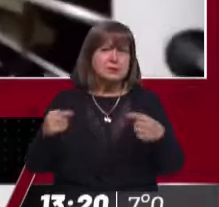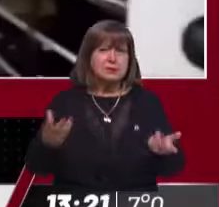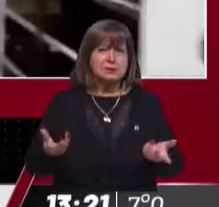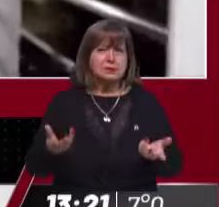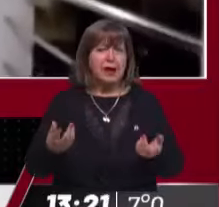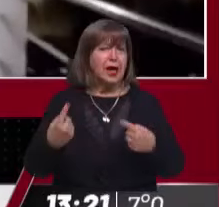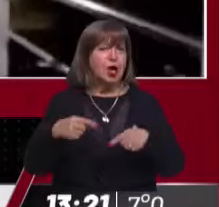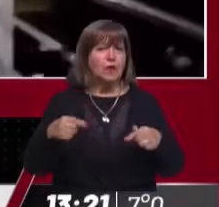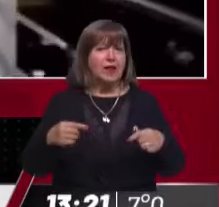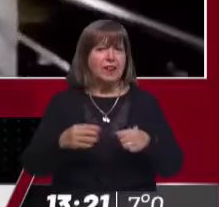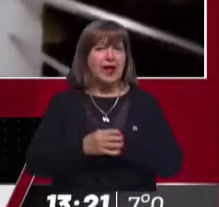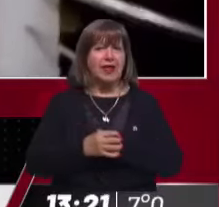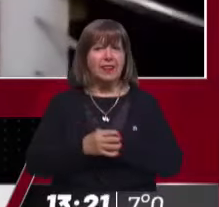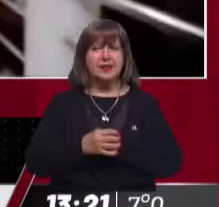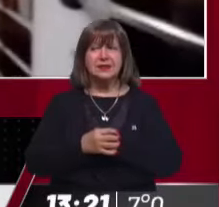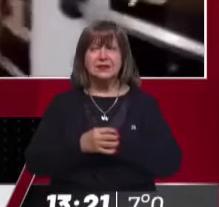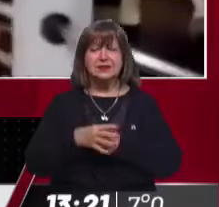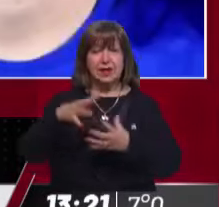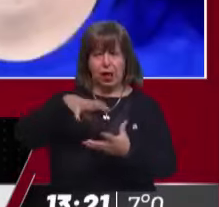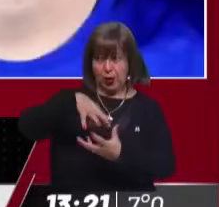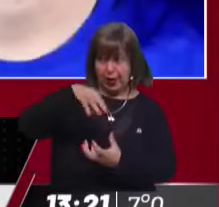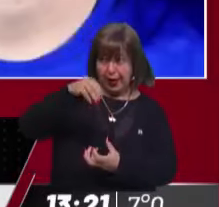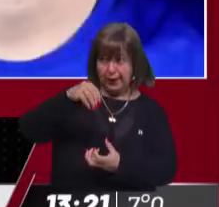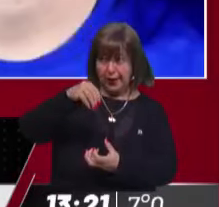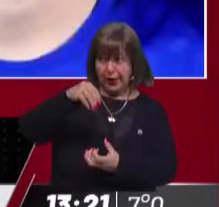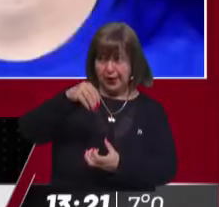decir? ¿De los Rugbier? Sí, de los Rugbier.